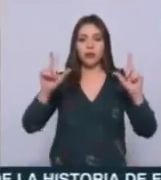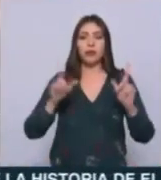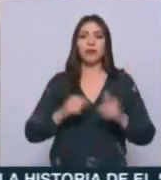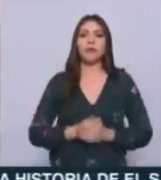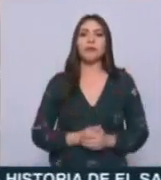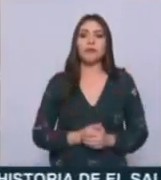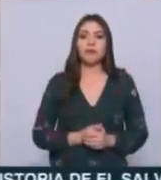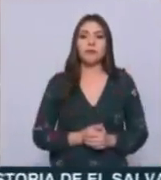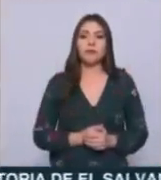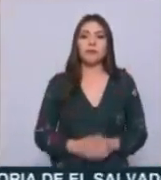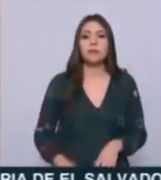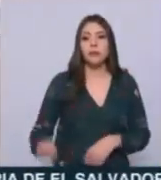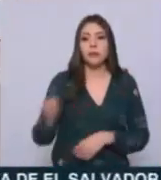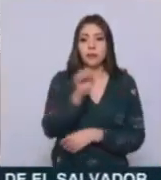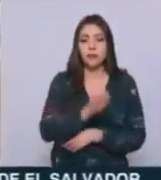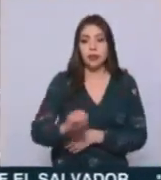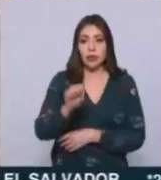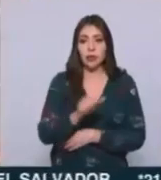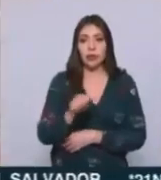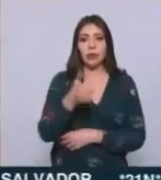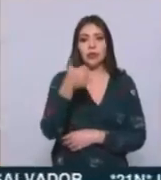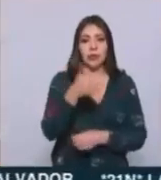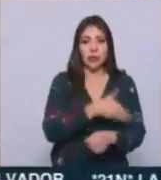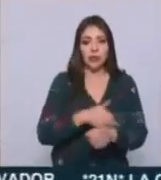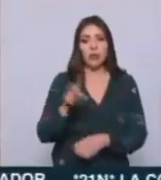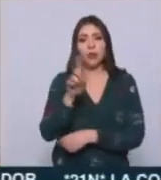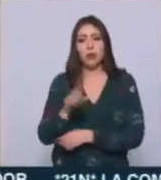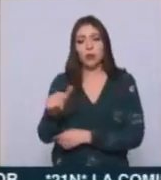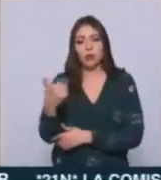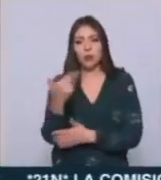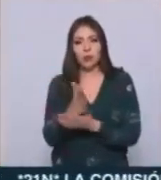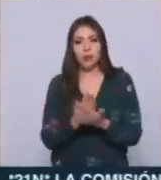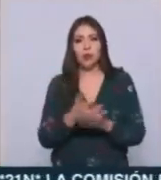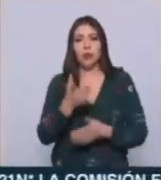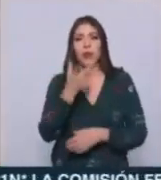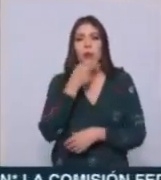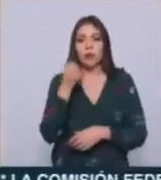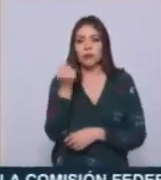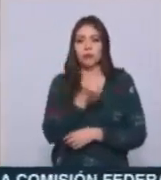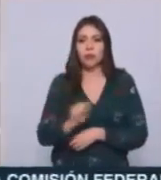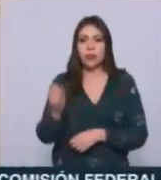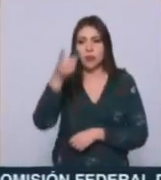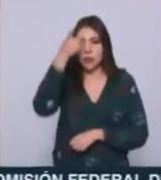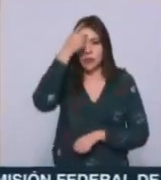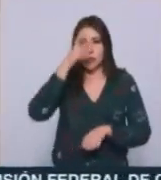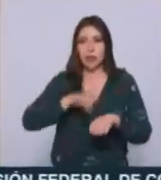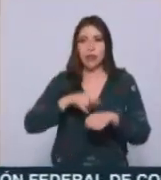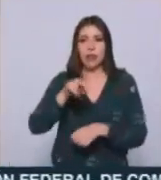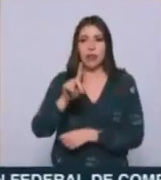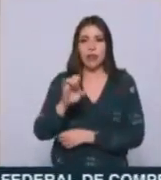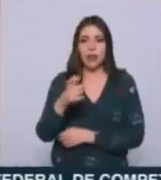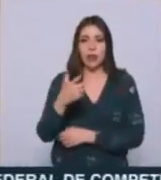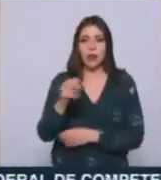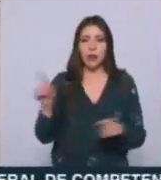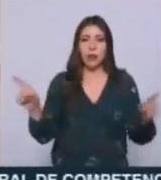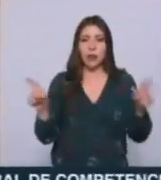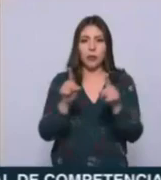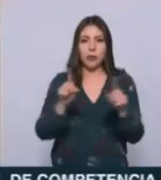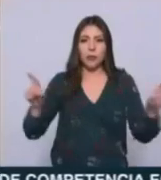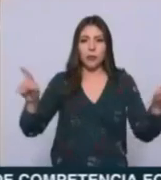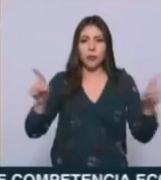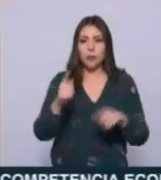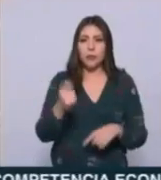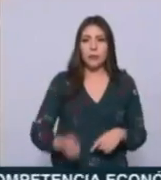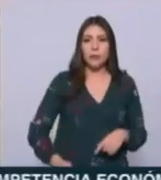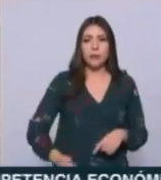El sábado a las 18 horas y el domingo a las 12:30, el destacado director uruguayo Diego Nasser dirigirá por primera vez a la